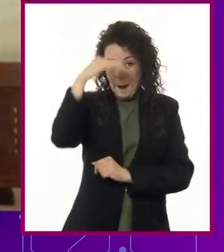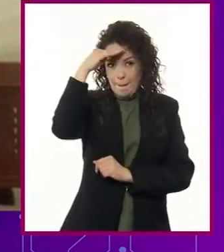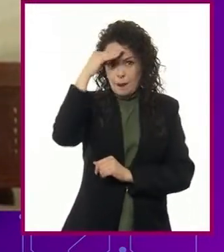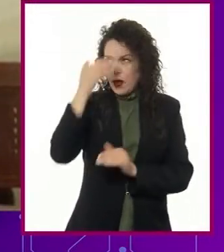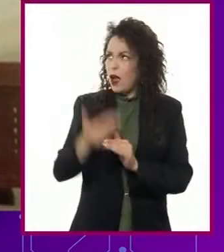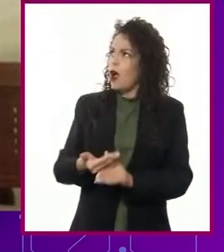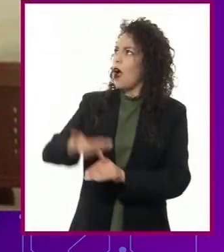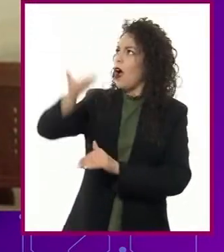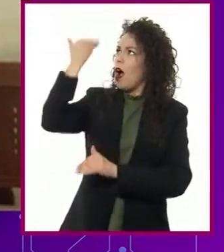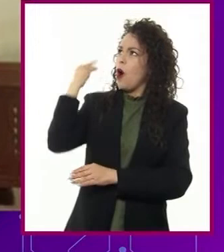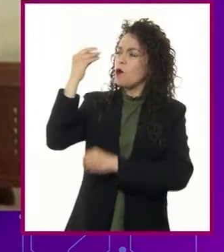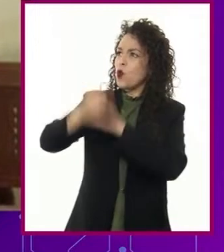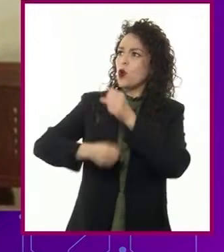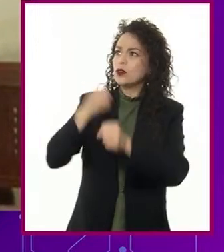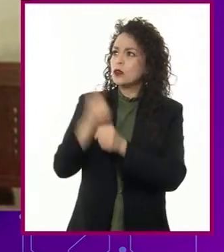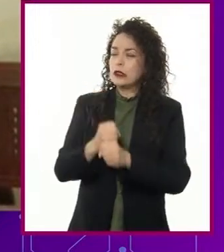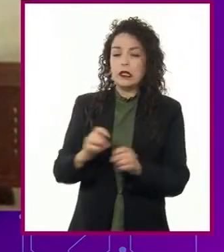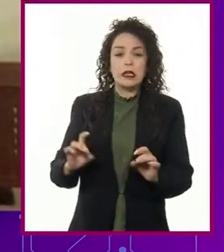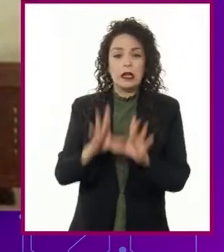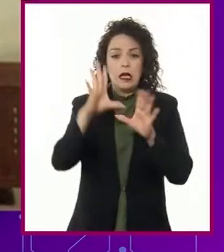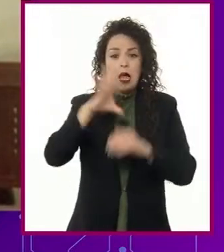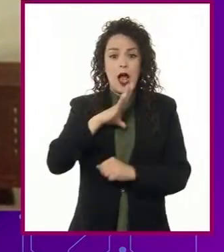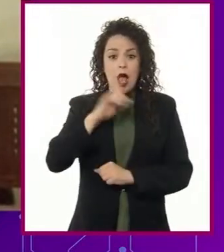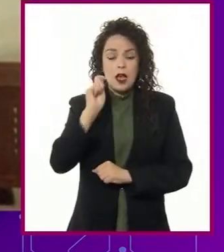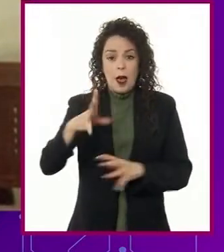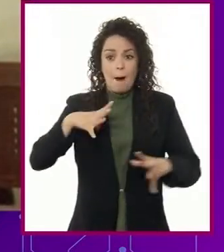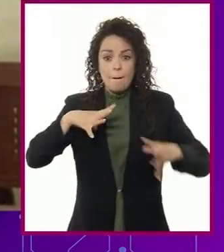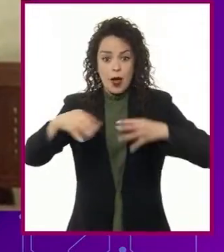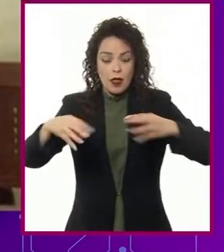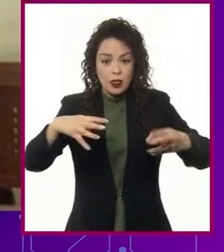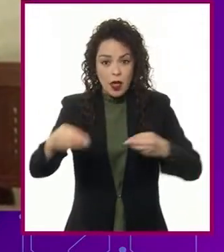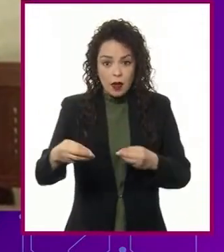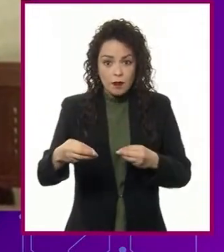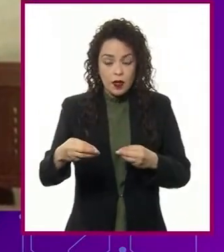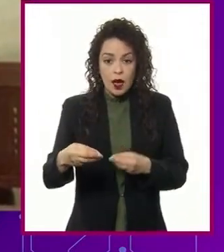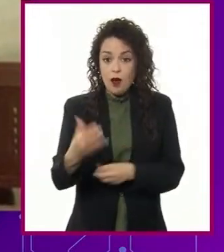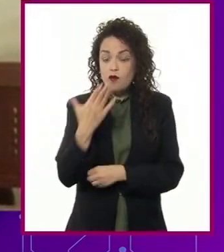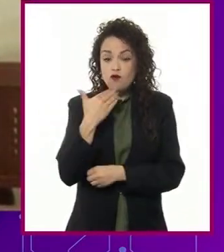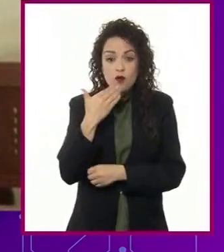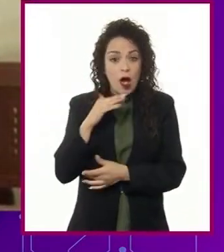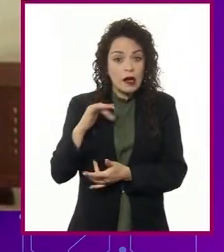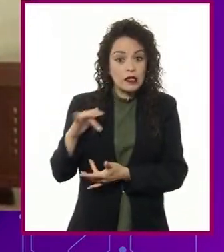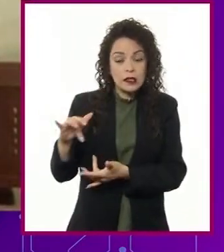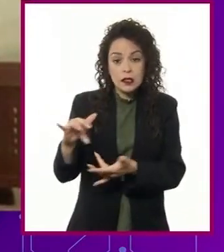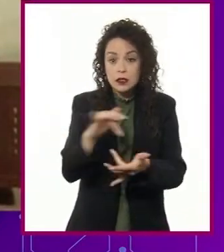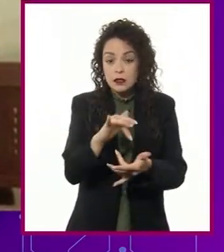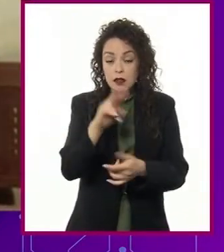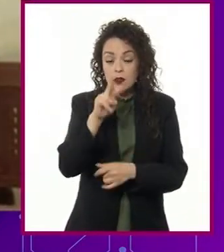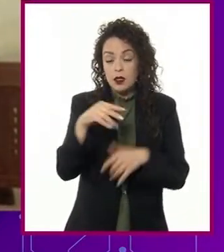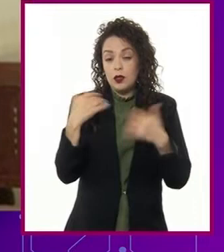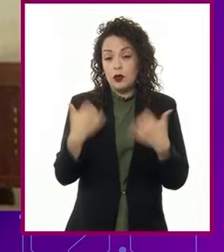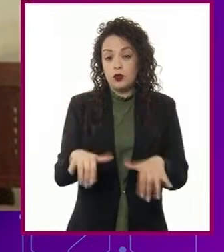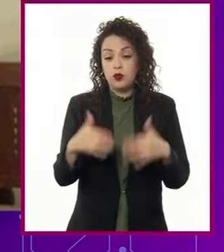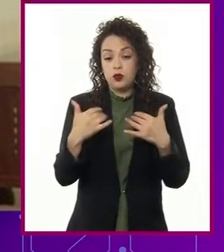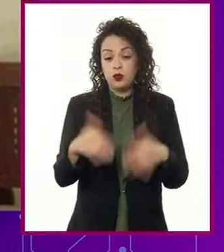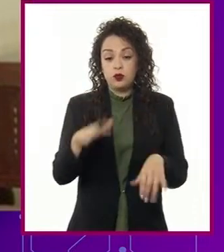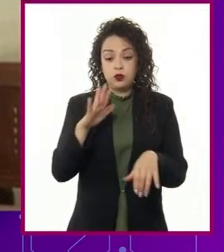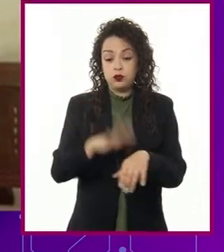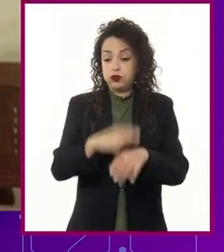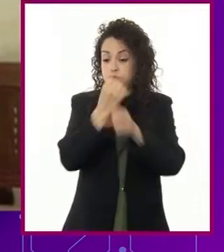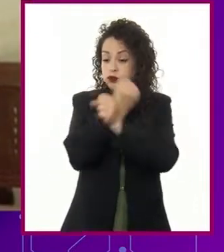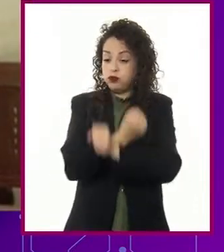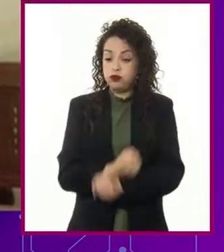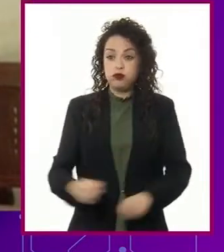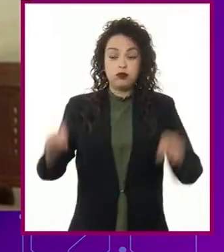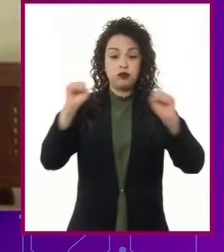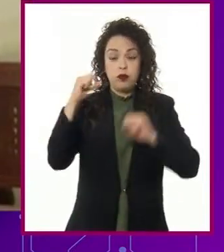tener esta ventana o estas múltiples ventanas llamadas redes sociales, seguramente se la pasaban mucho más aburridos.